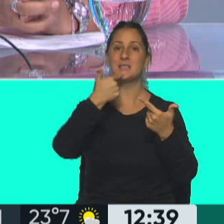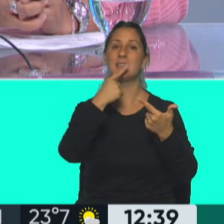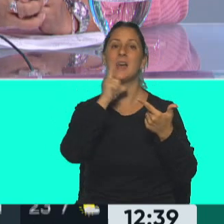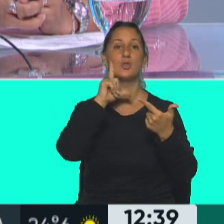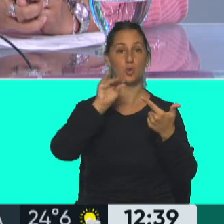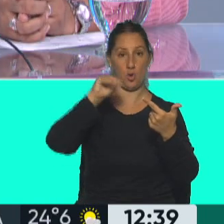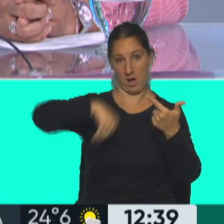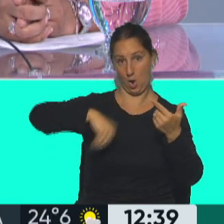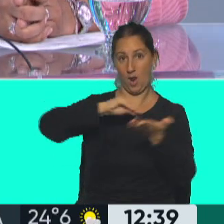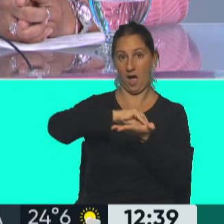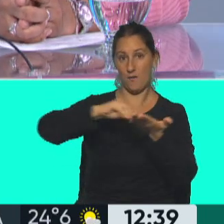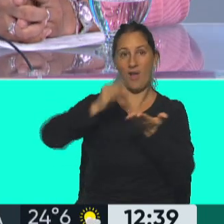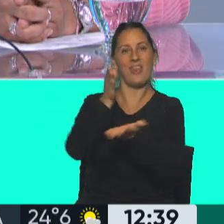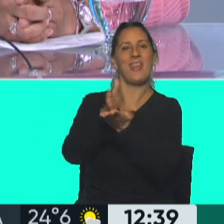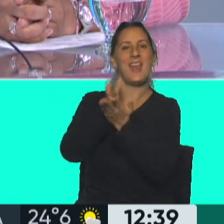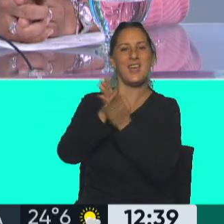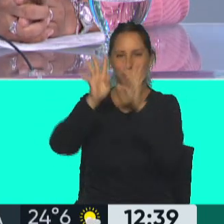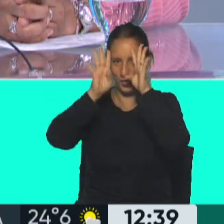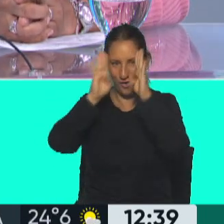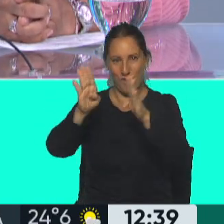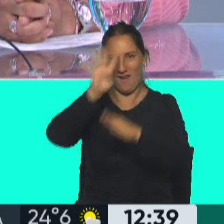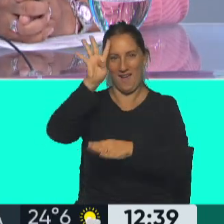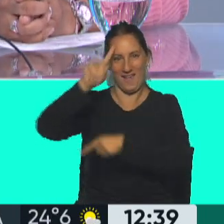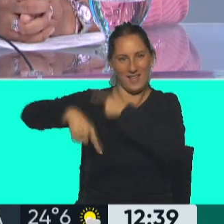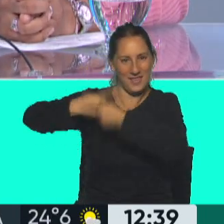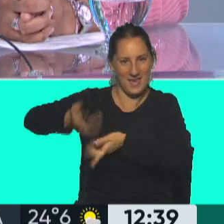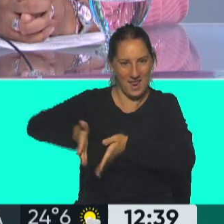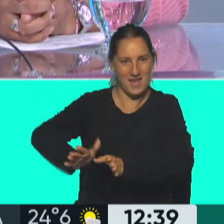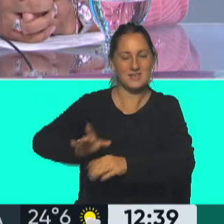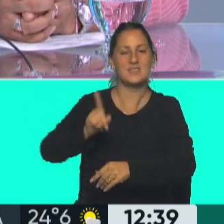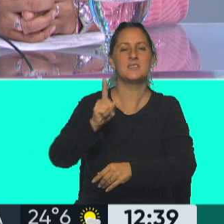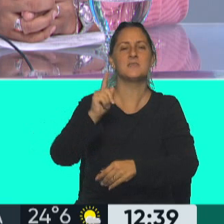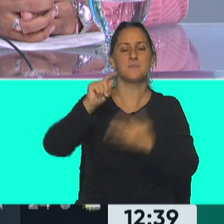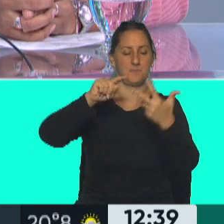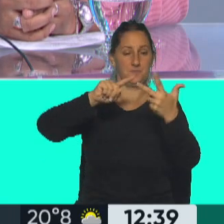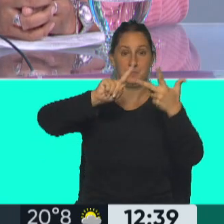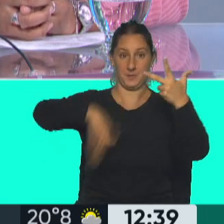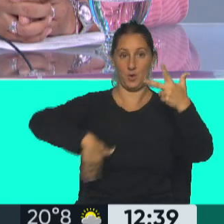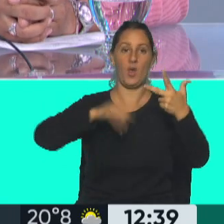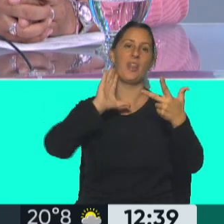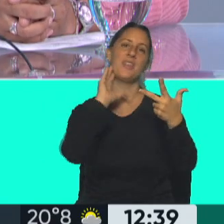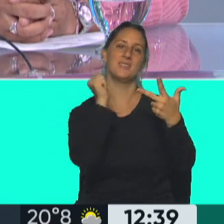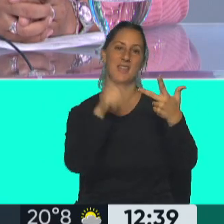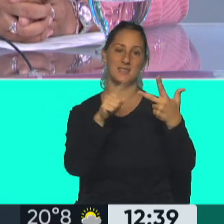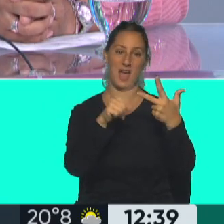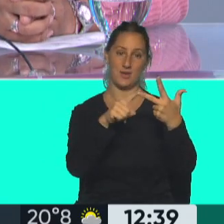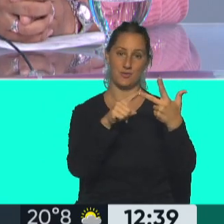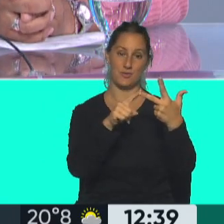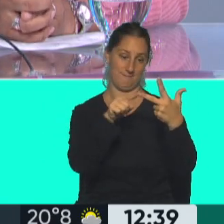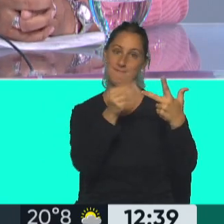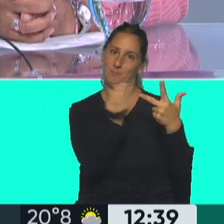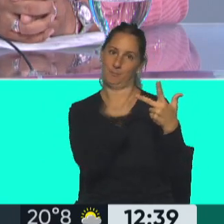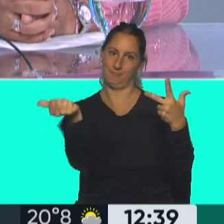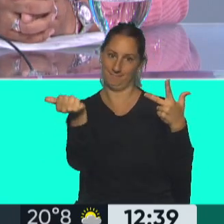abogado ahora en derecho indígena que tenía 21 años y el de tan solo 16 años fue uno de los